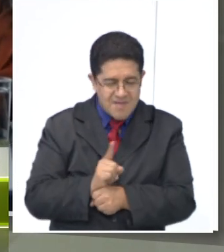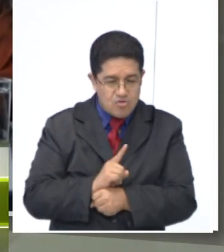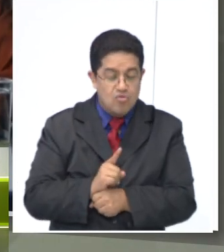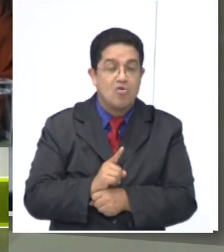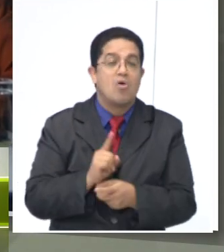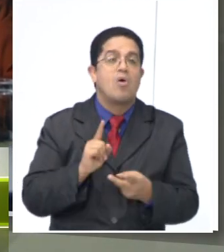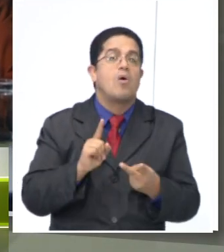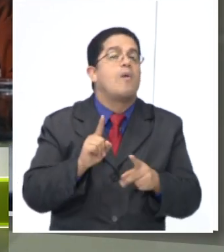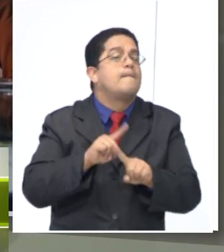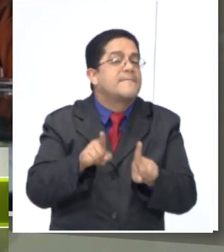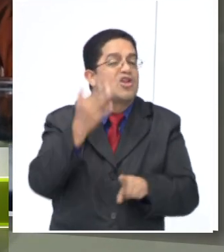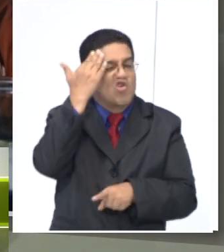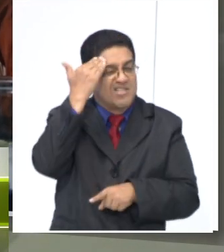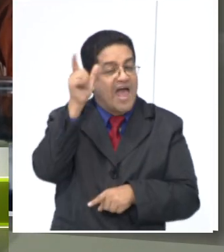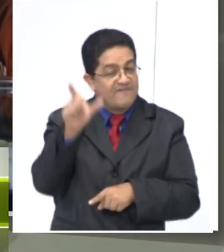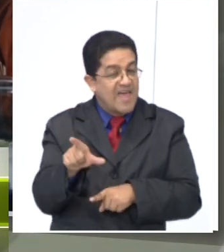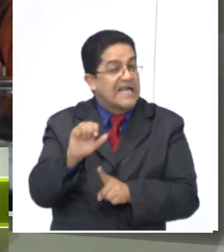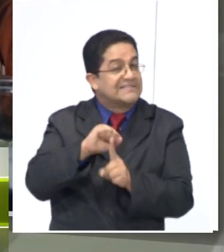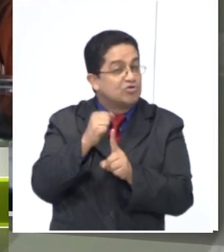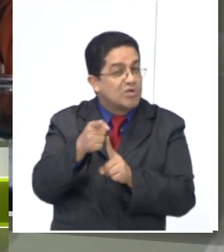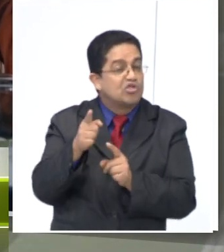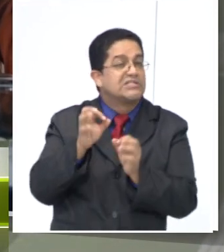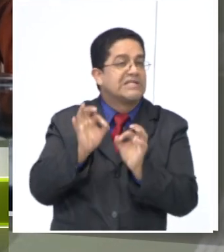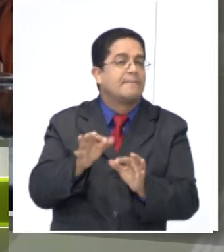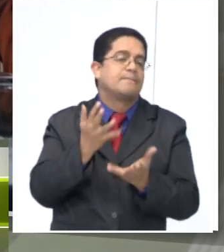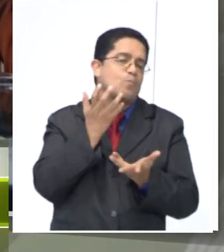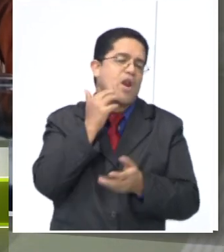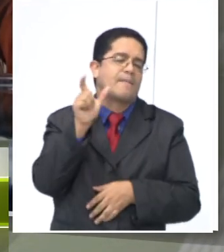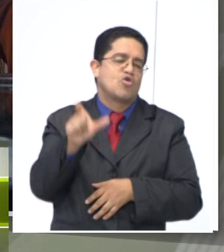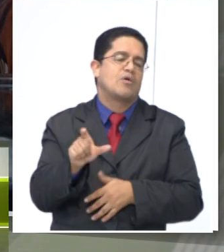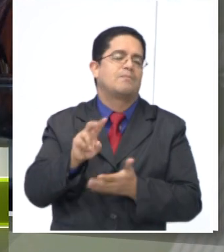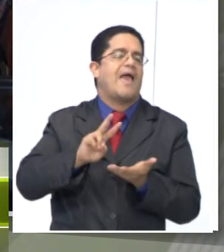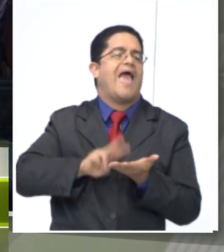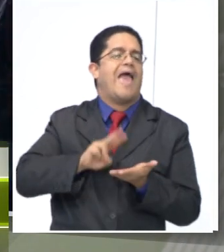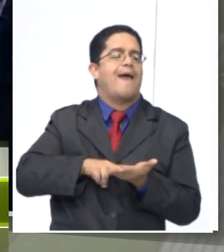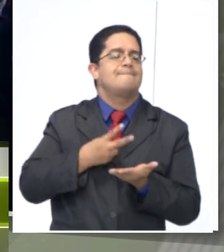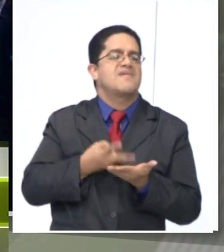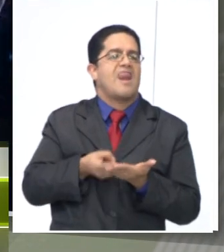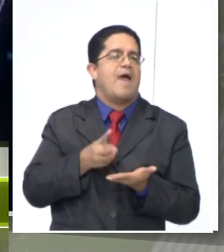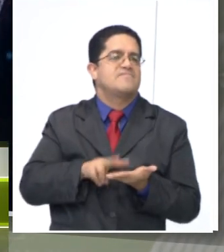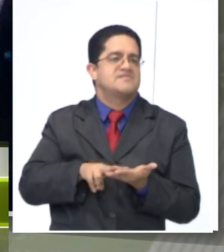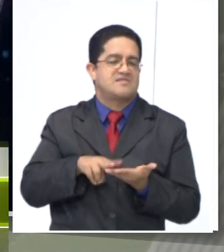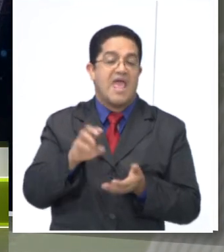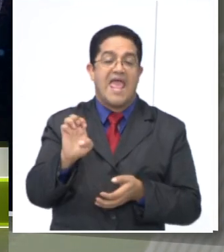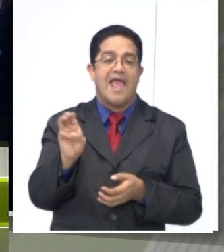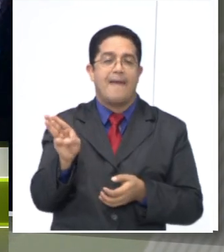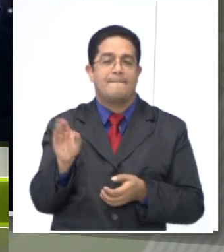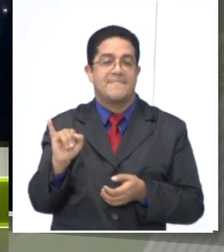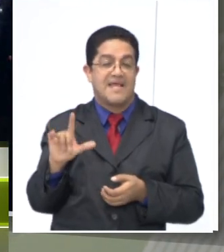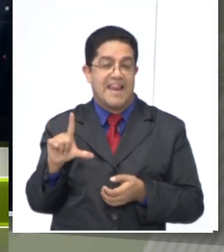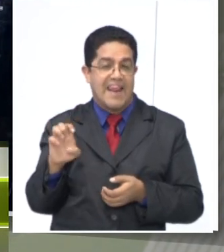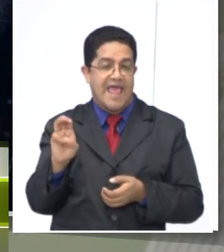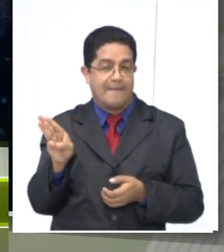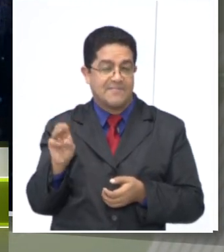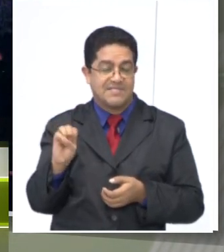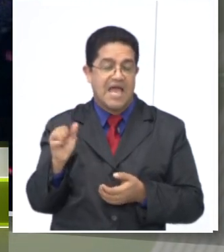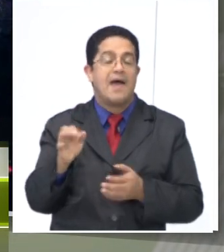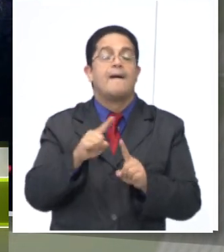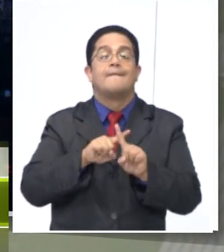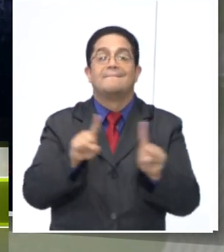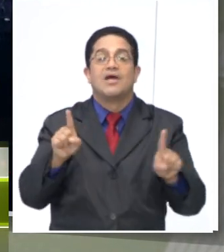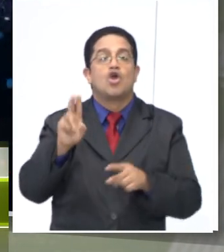se sepa que tenga alguna condición preexistente, como por ejemplo en el caso de la epilepsia. En este caso pues se aplicarían primeros auxilios, pero bajo ninguna